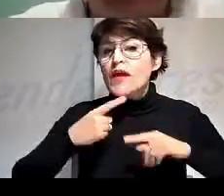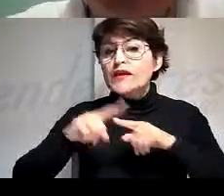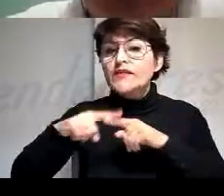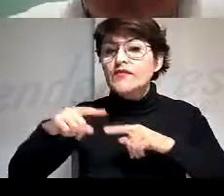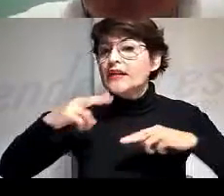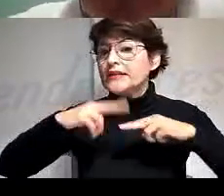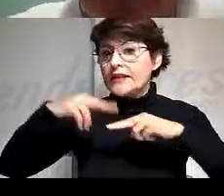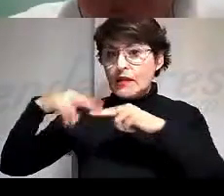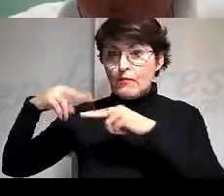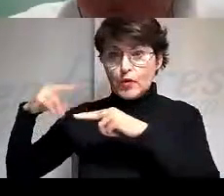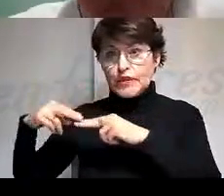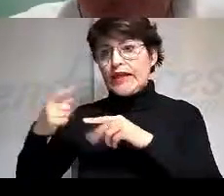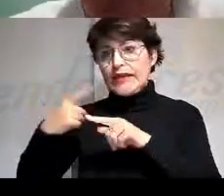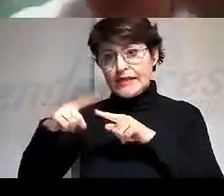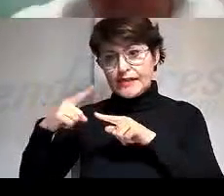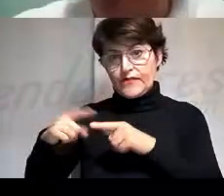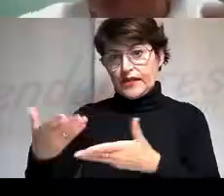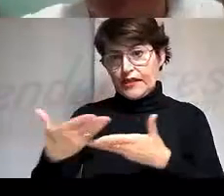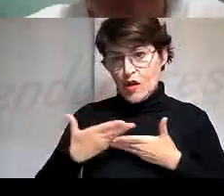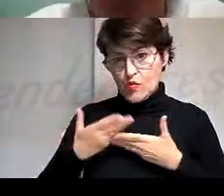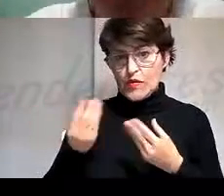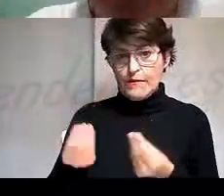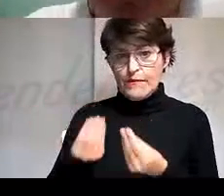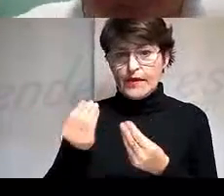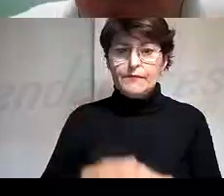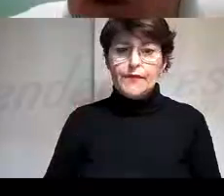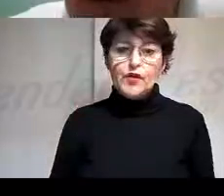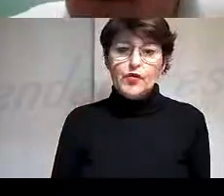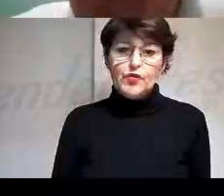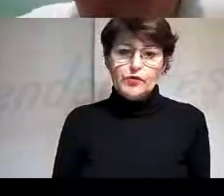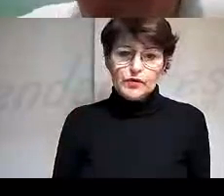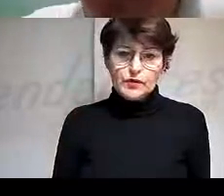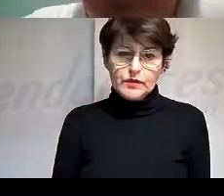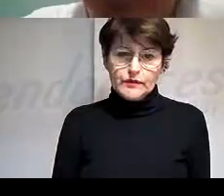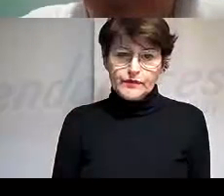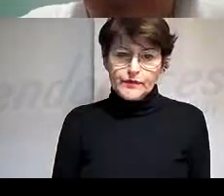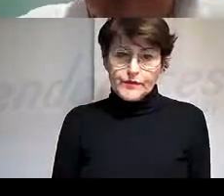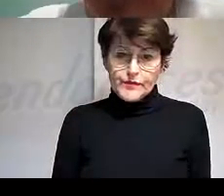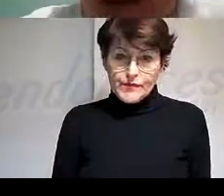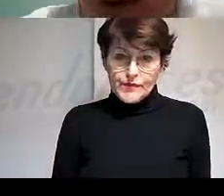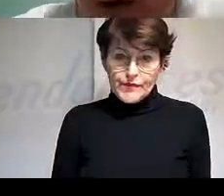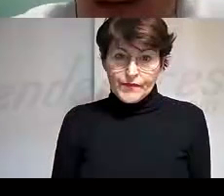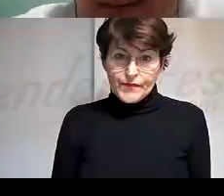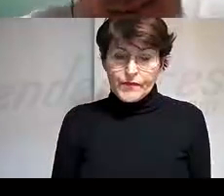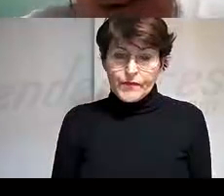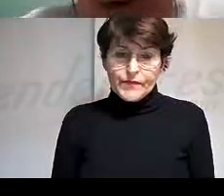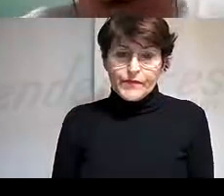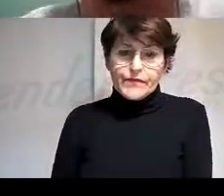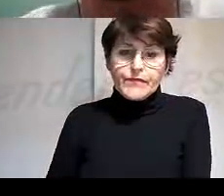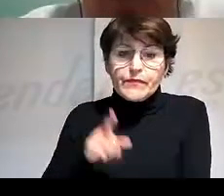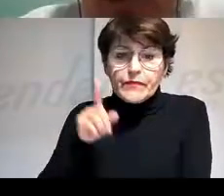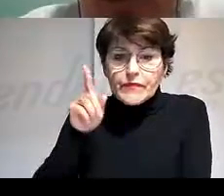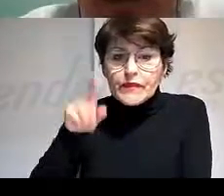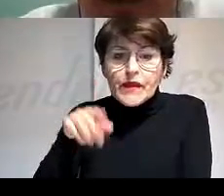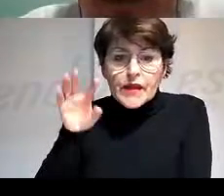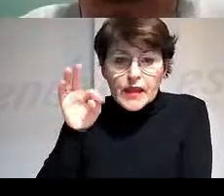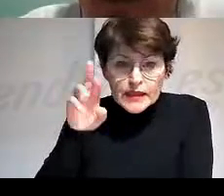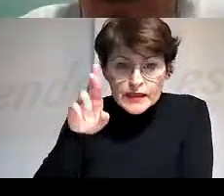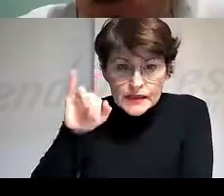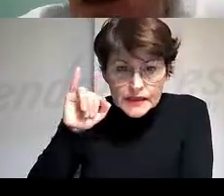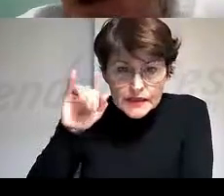procesar para poder hacer la pared que comentábamos. El triptófano sí que lo recomiendo. Bueno, el triptófano lo podemos